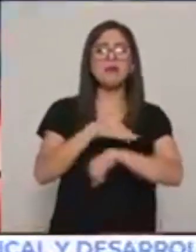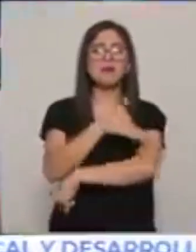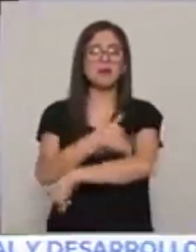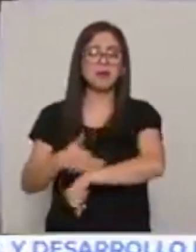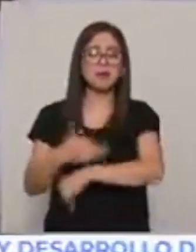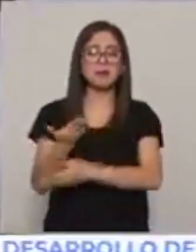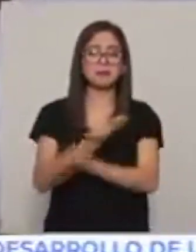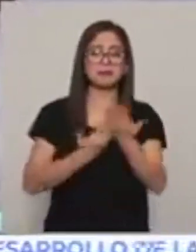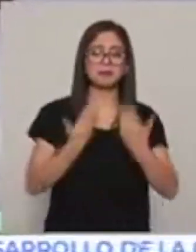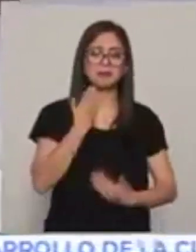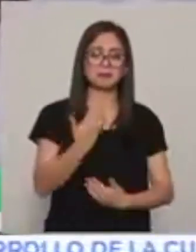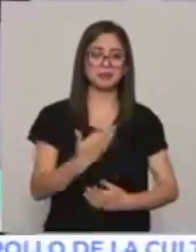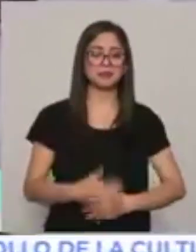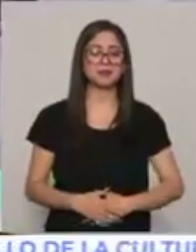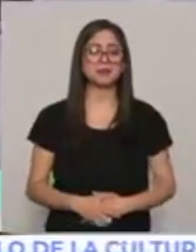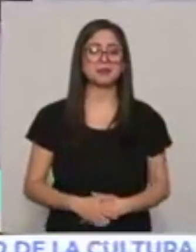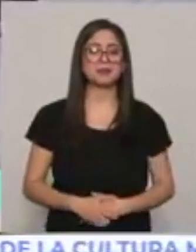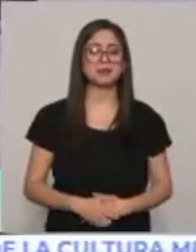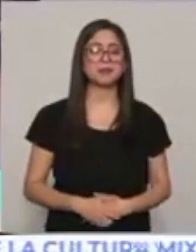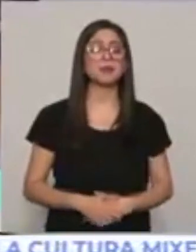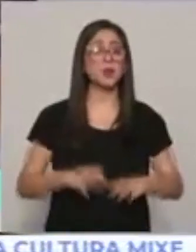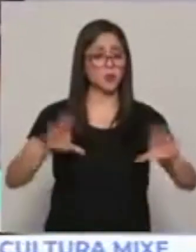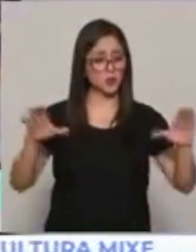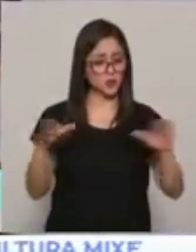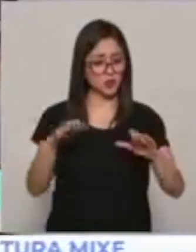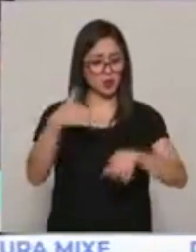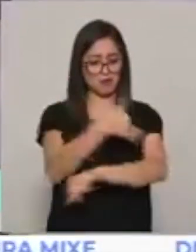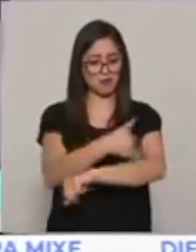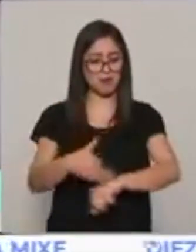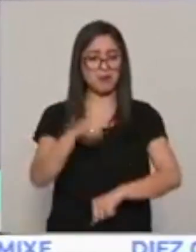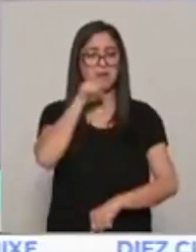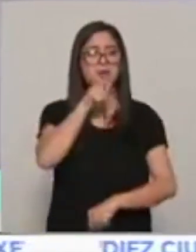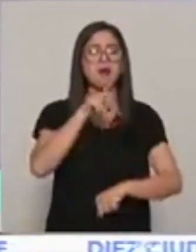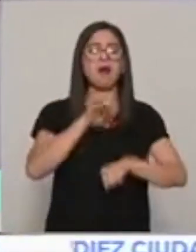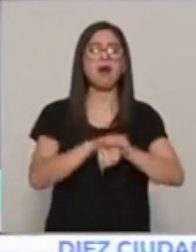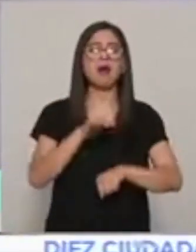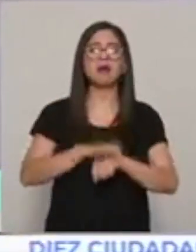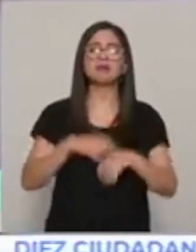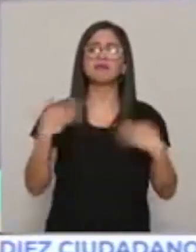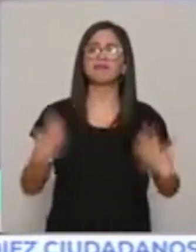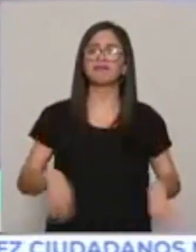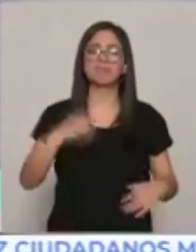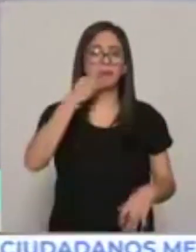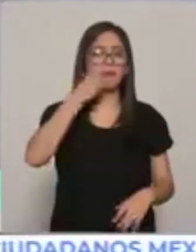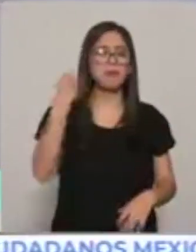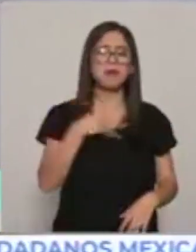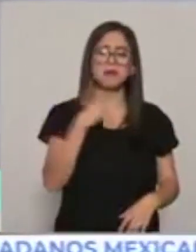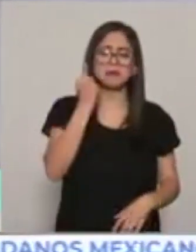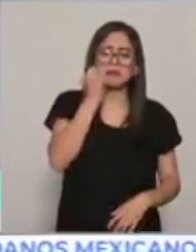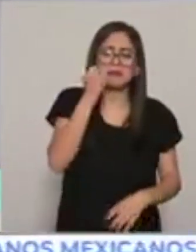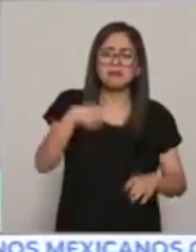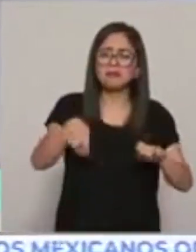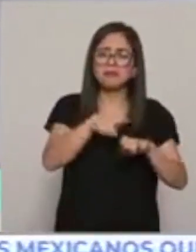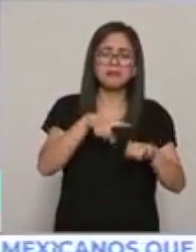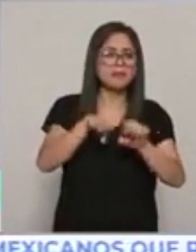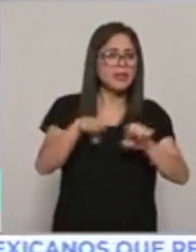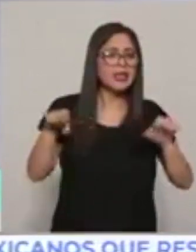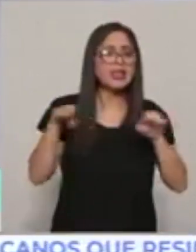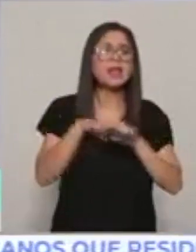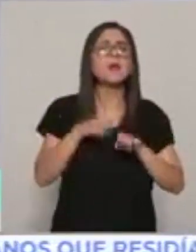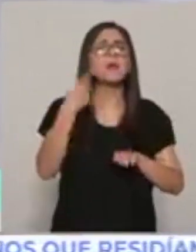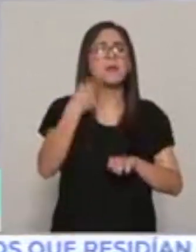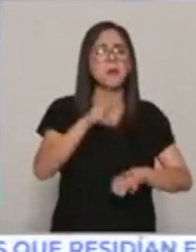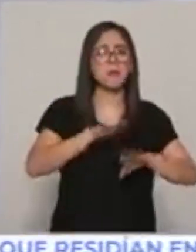bien. Disfrutar estos momentos en familia y con amigos es padrísimo. No importa los equipos que estén jugando, lo importante es